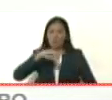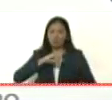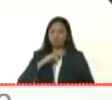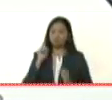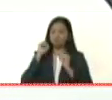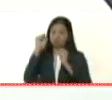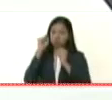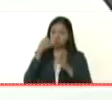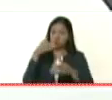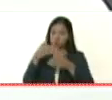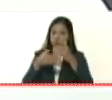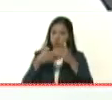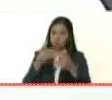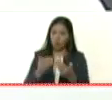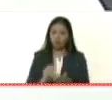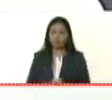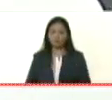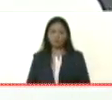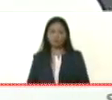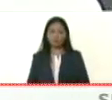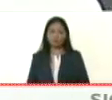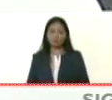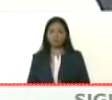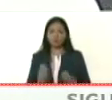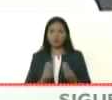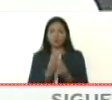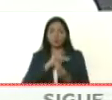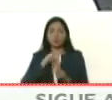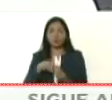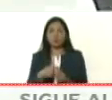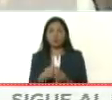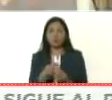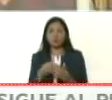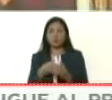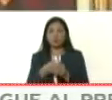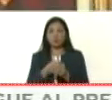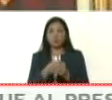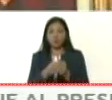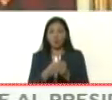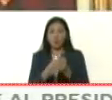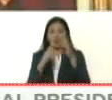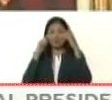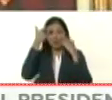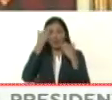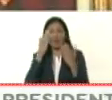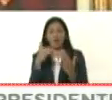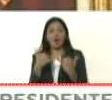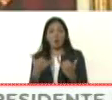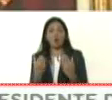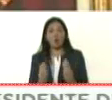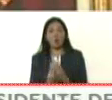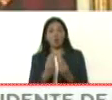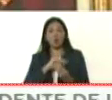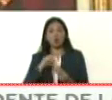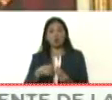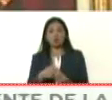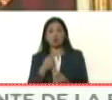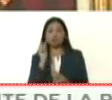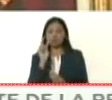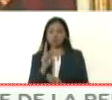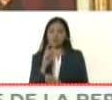lo ha venido haciendo, junto a nuestro comandante Chávez, y ahora conmigo, este